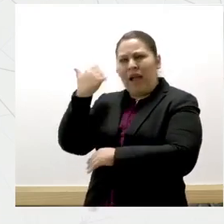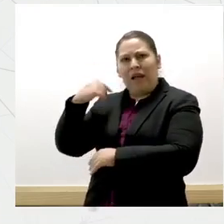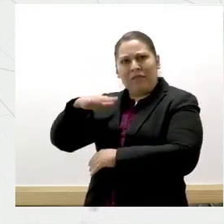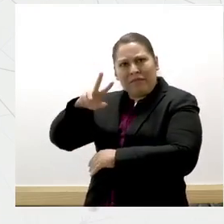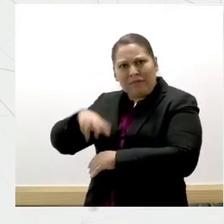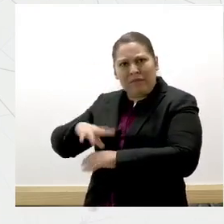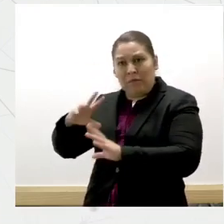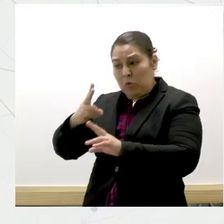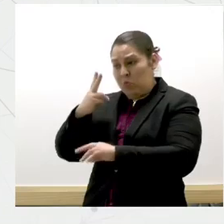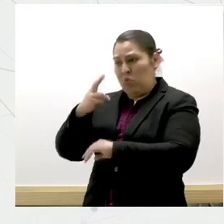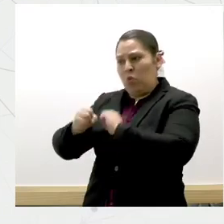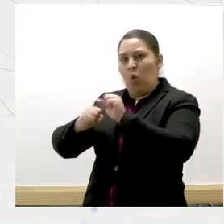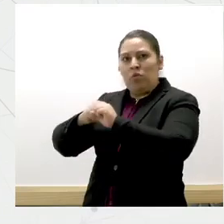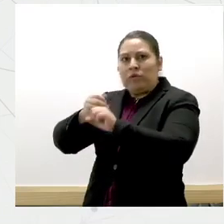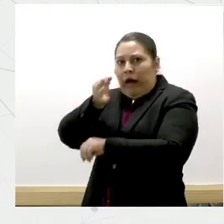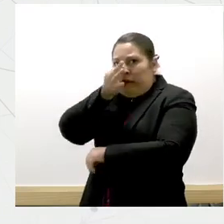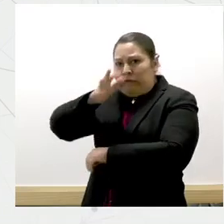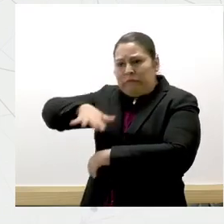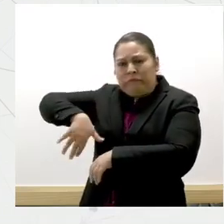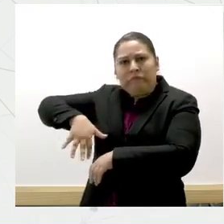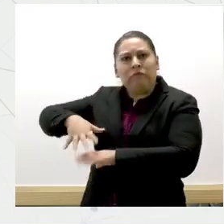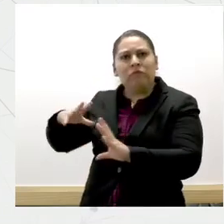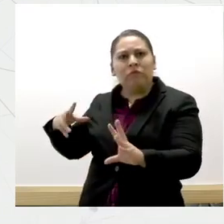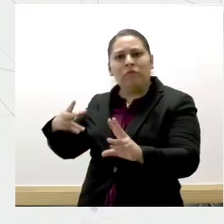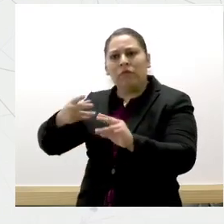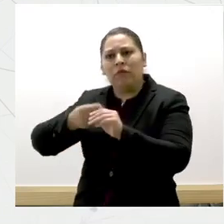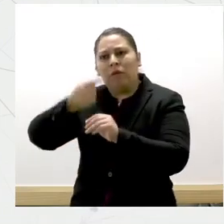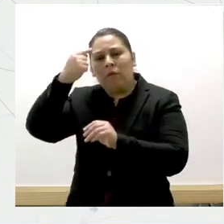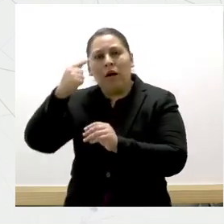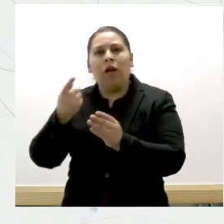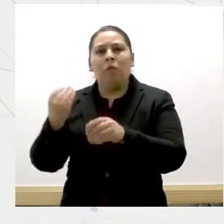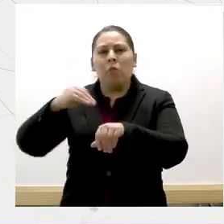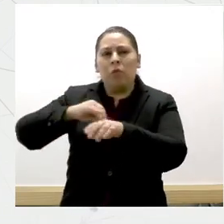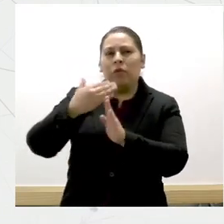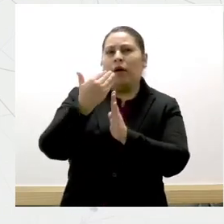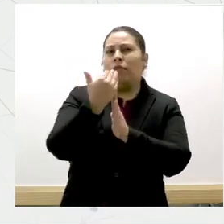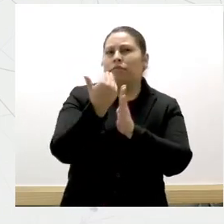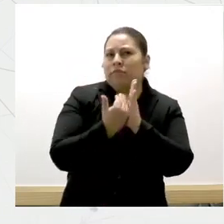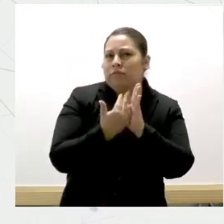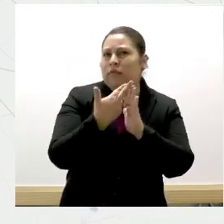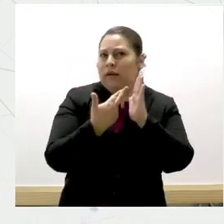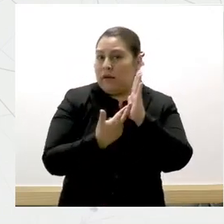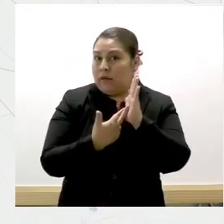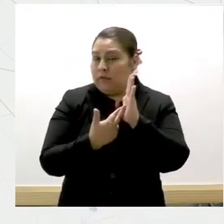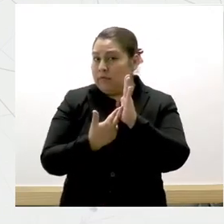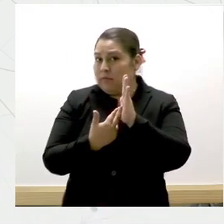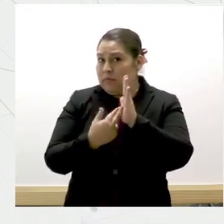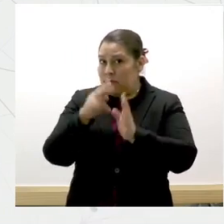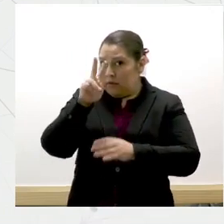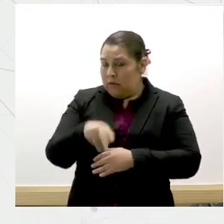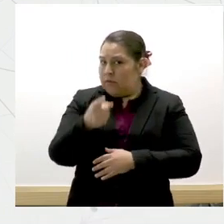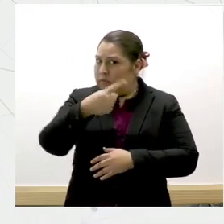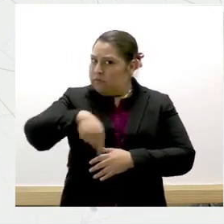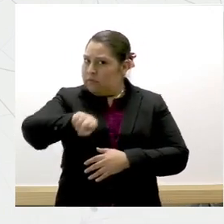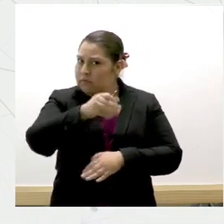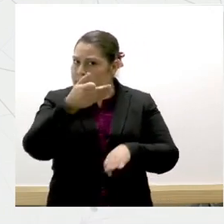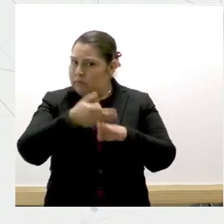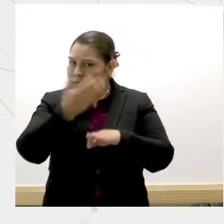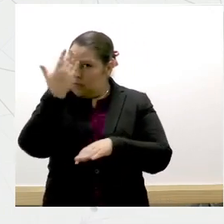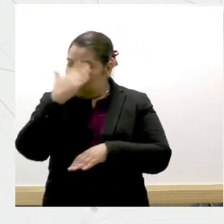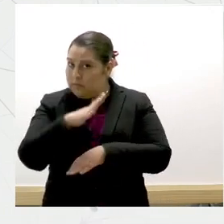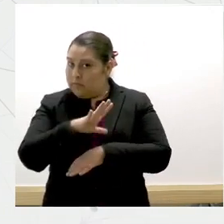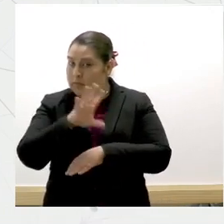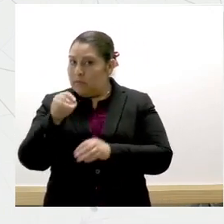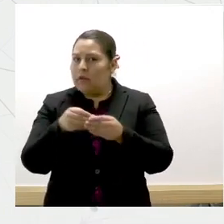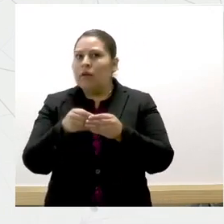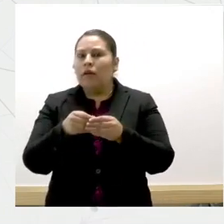a 2 años en lo que es el cumplimiento de determinadas prescripciones. ¿Quién de nosotros se atreve a vaticinar en estos momentos cuál será el estado de